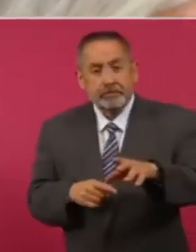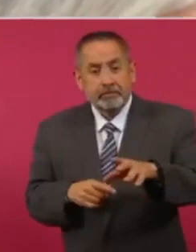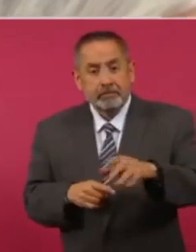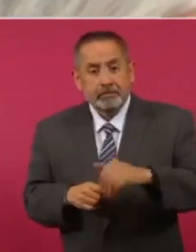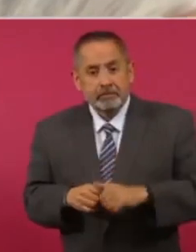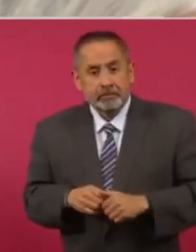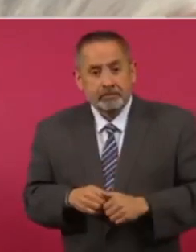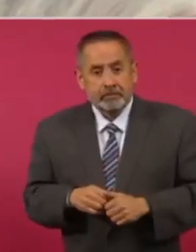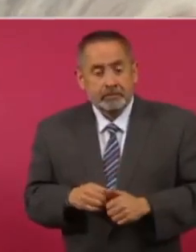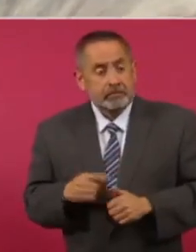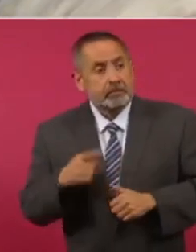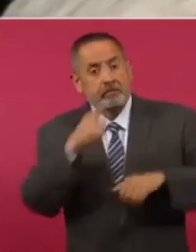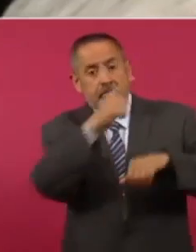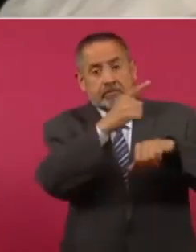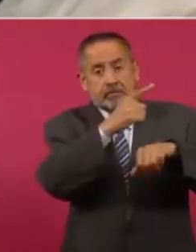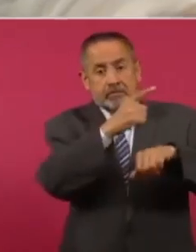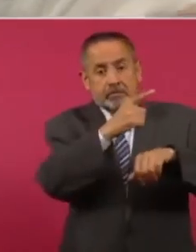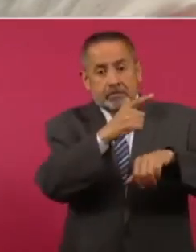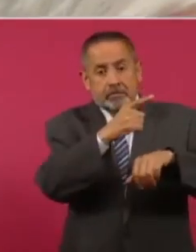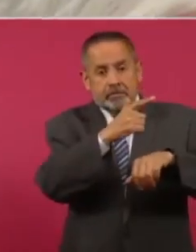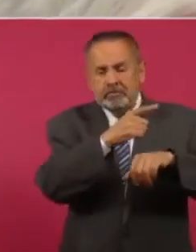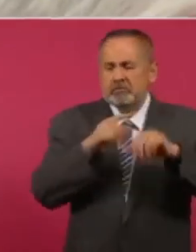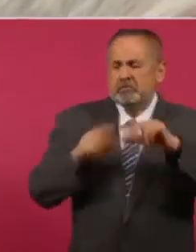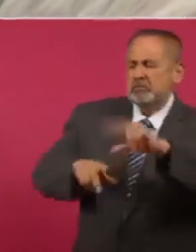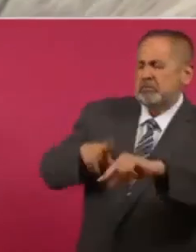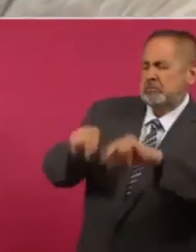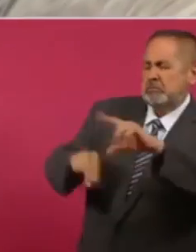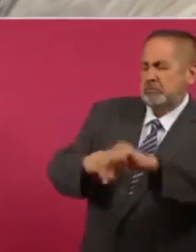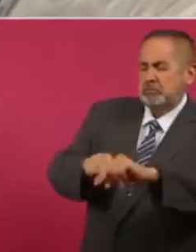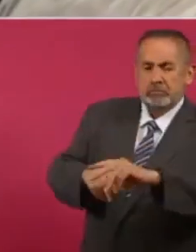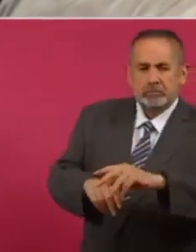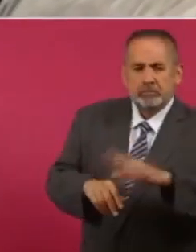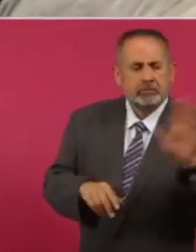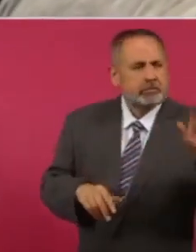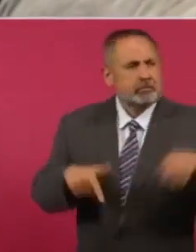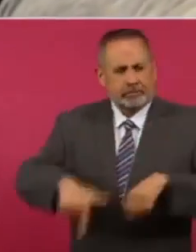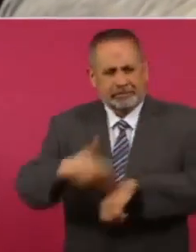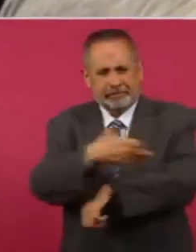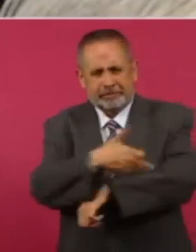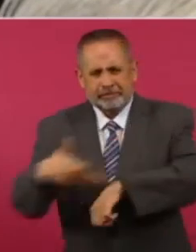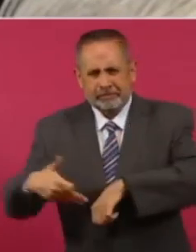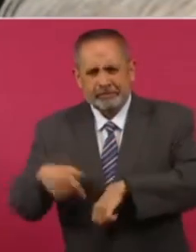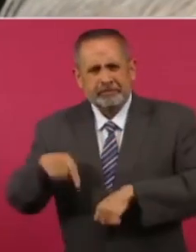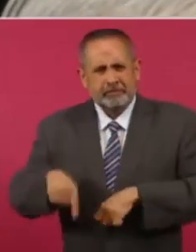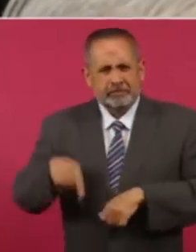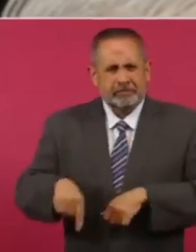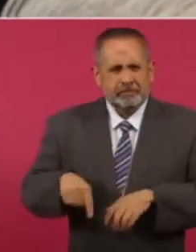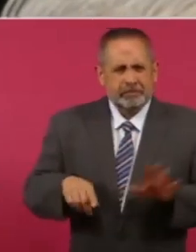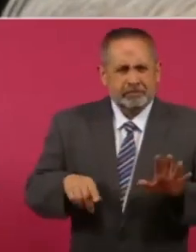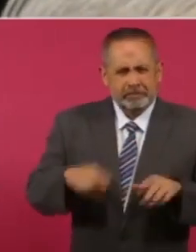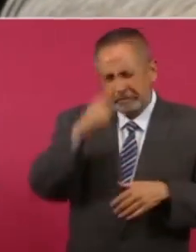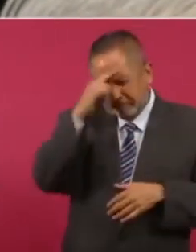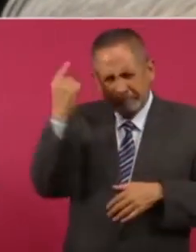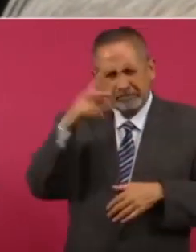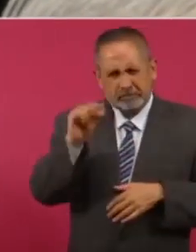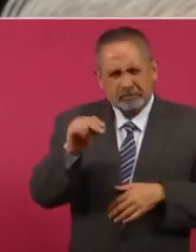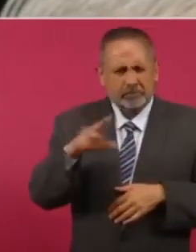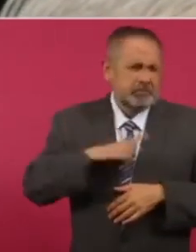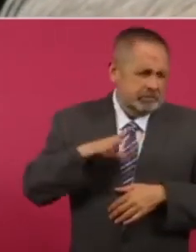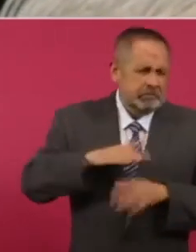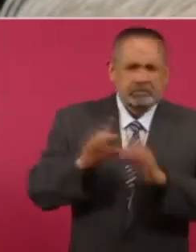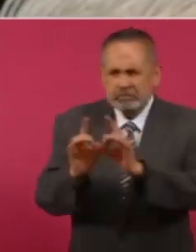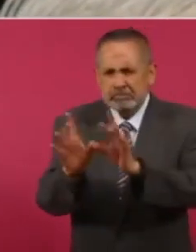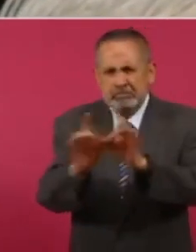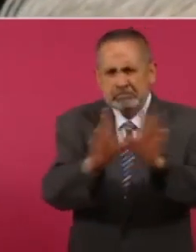doble discurso. De aquel lado se dice no vengas. ¿Sí? Y las familias aquí también, bueno, dicen, la cosa no está tan fácil, sí hay